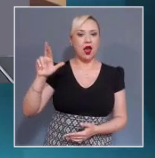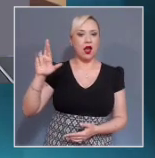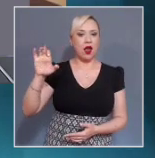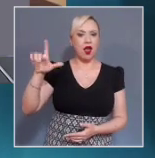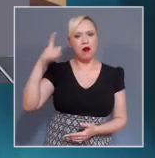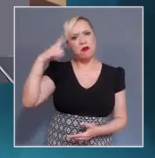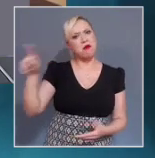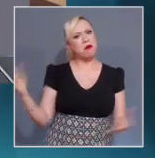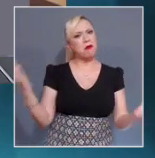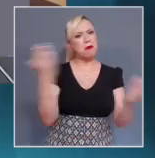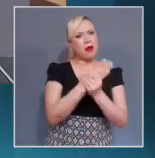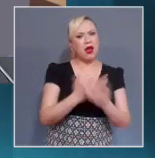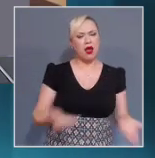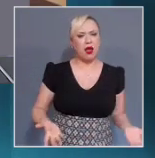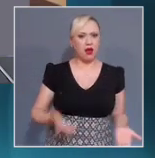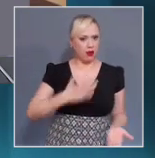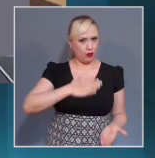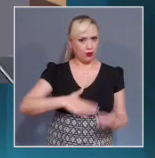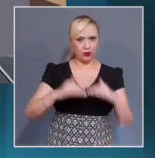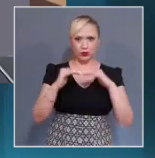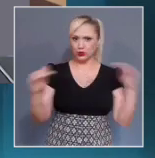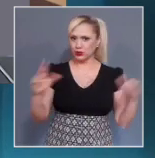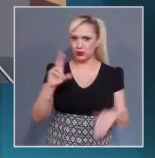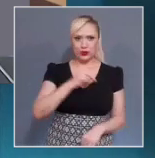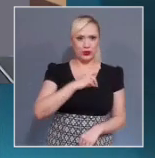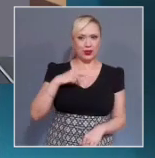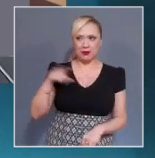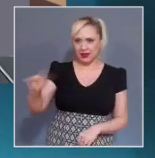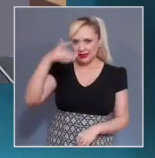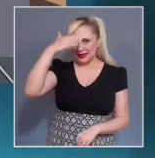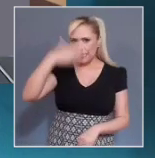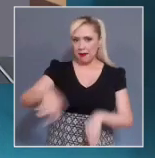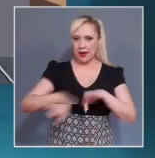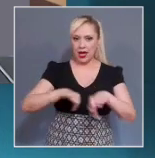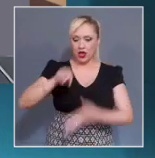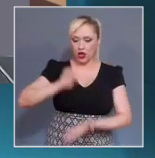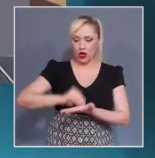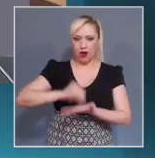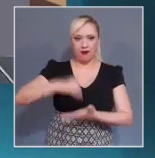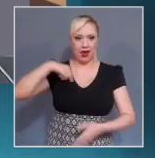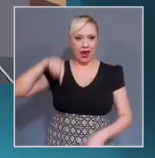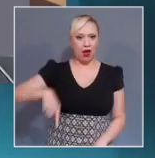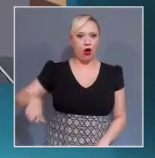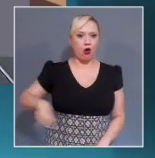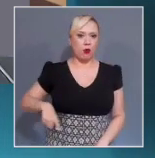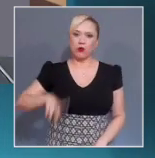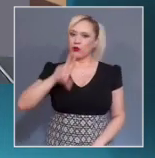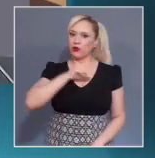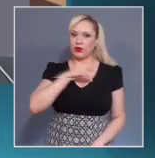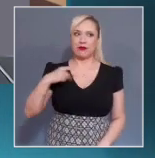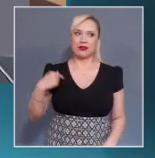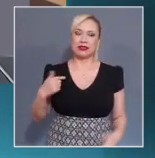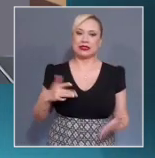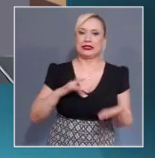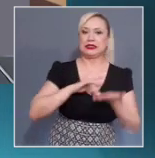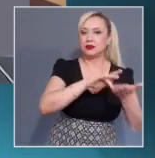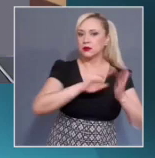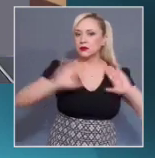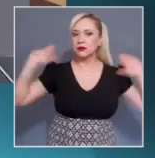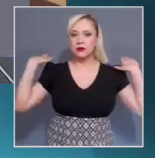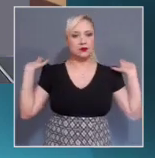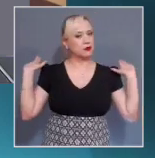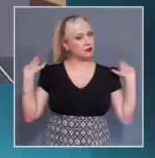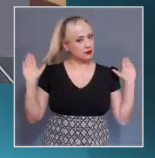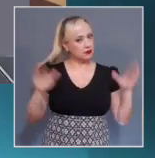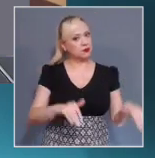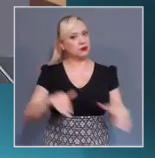y equidad por parte de Adán Augusto López Hernández por asistir y participar activamente en el evento de cierre de campaña referido coincide con lo resuelto